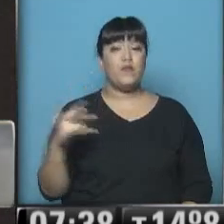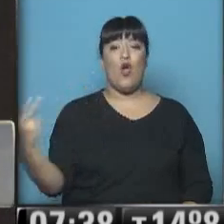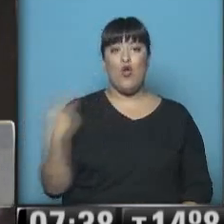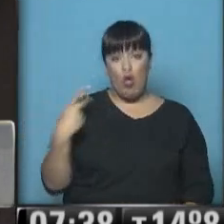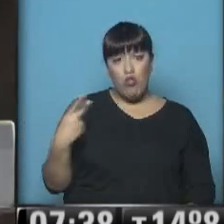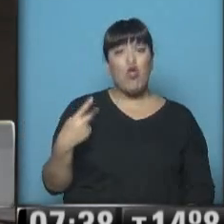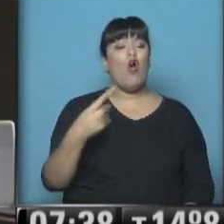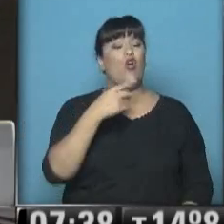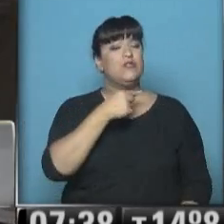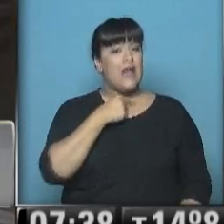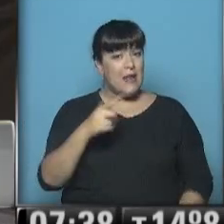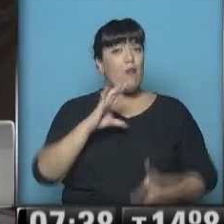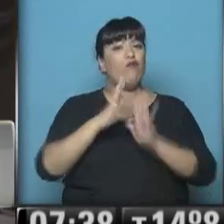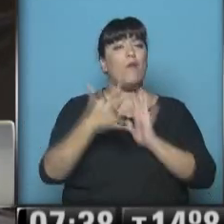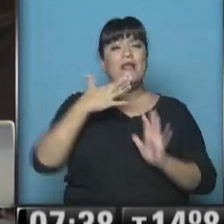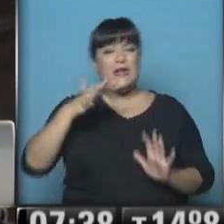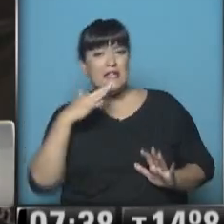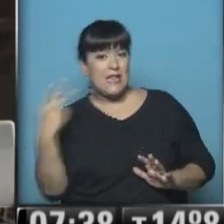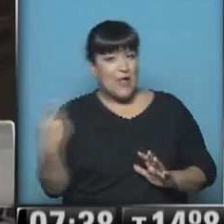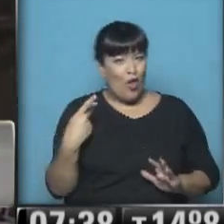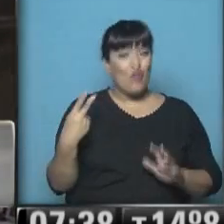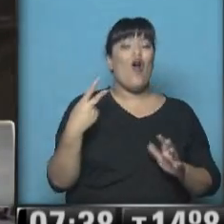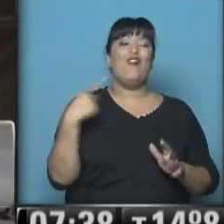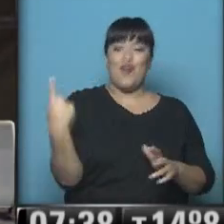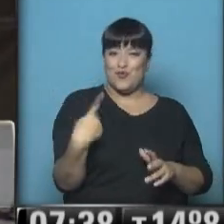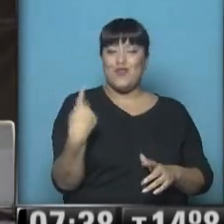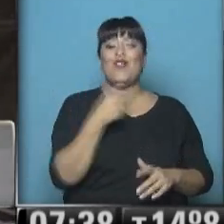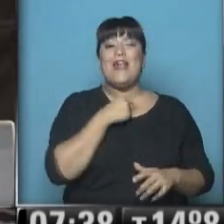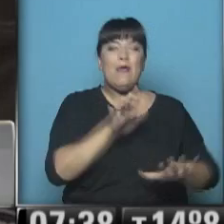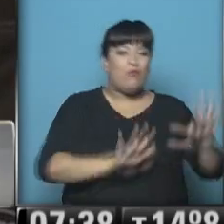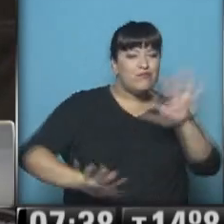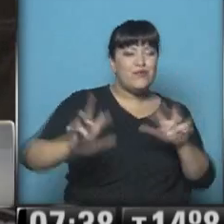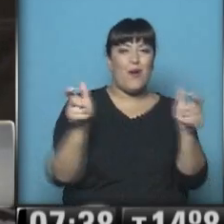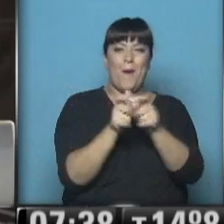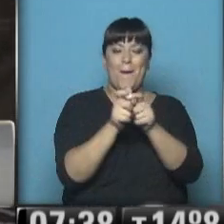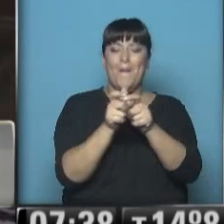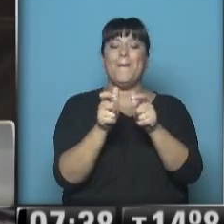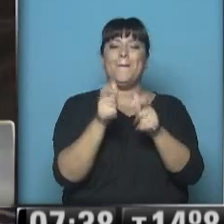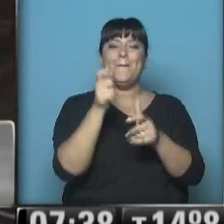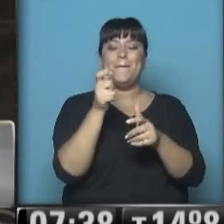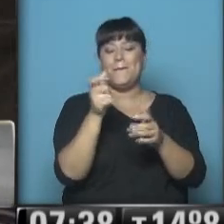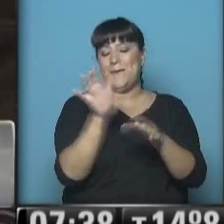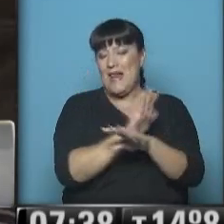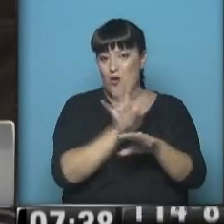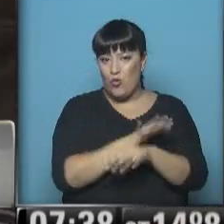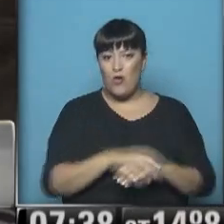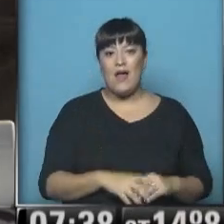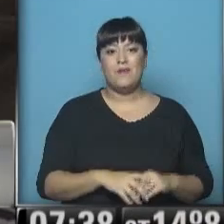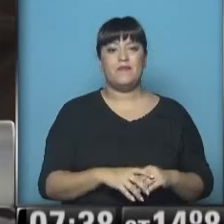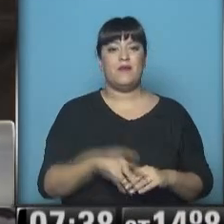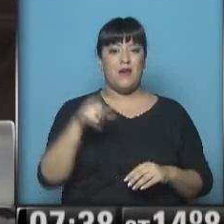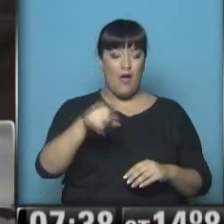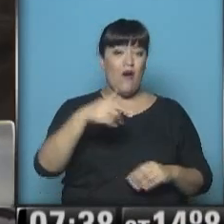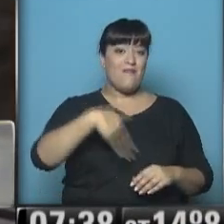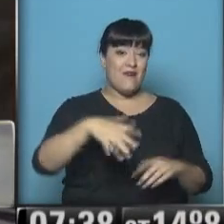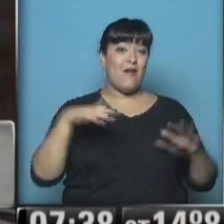hicimos o que intentamos mostrarle al posible público que está ahora a punto de